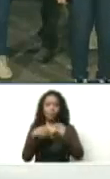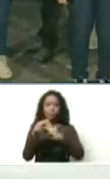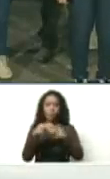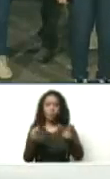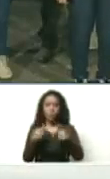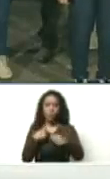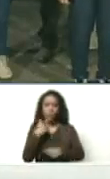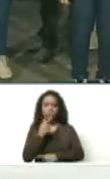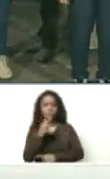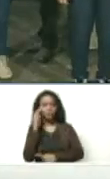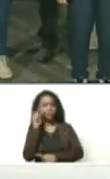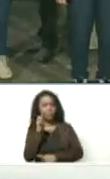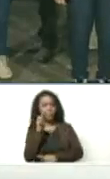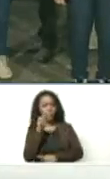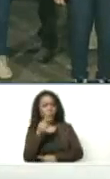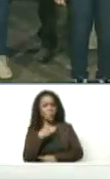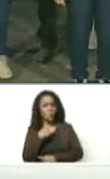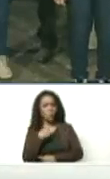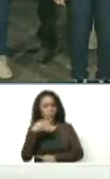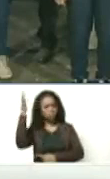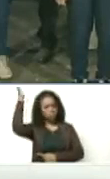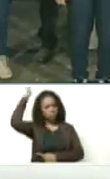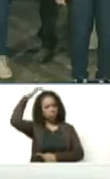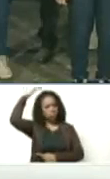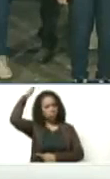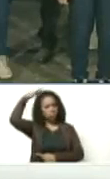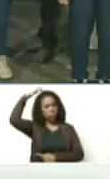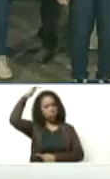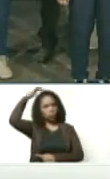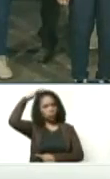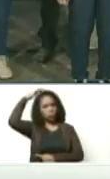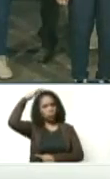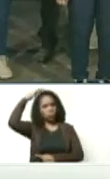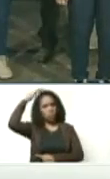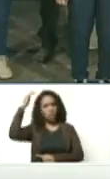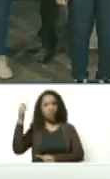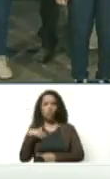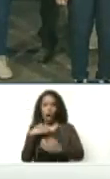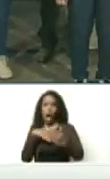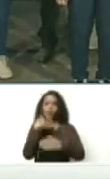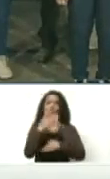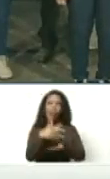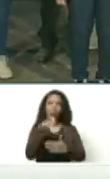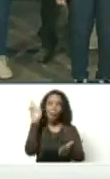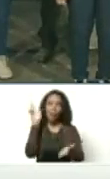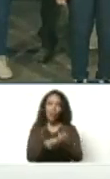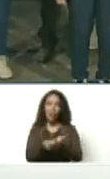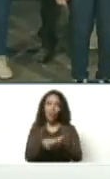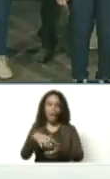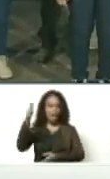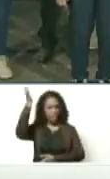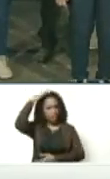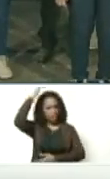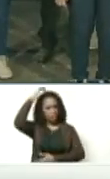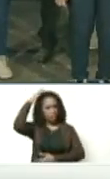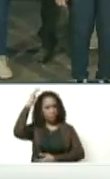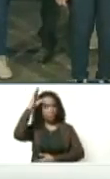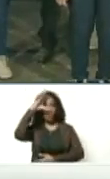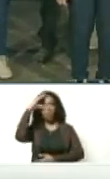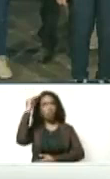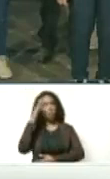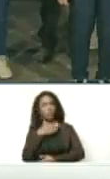decía, dentro de mí decía, fuera de mí decía, ¡aprobado! Y dentro de mí decía, ¡ay, Dios